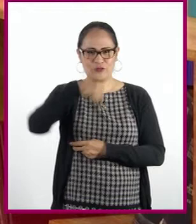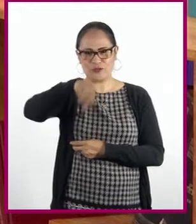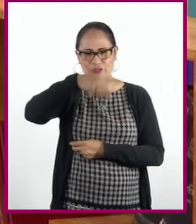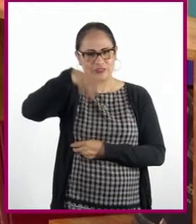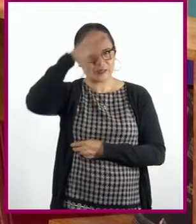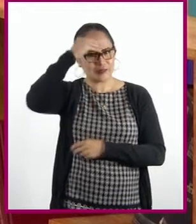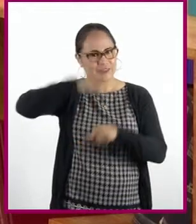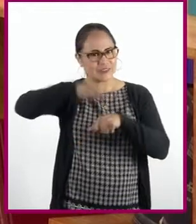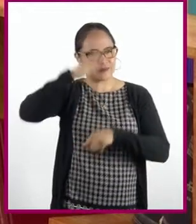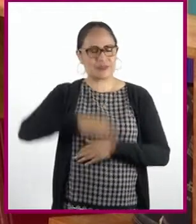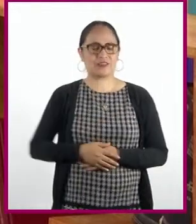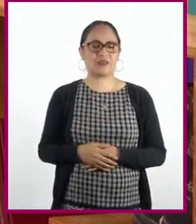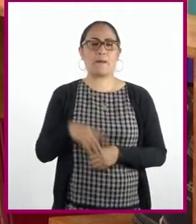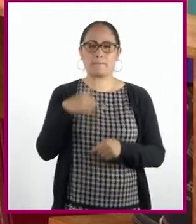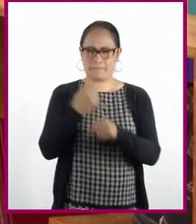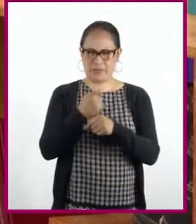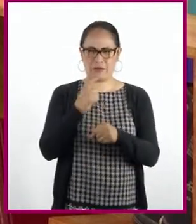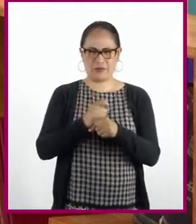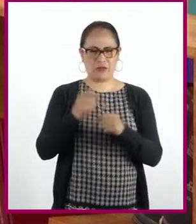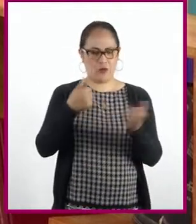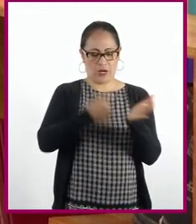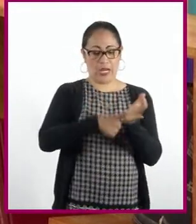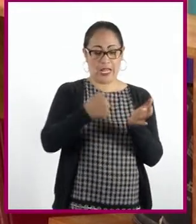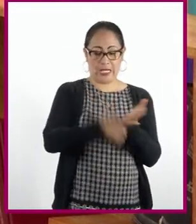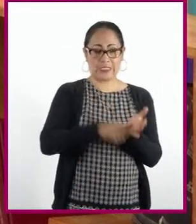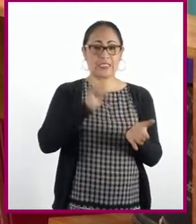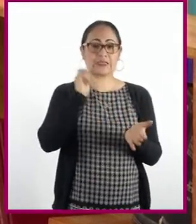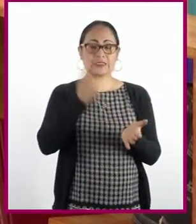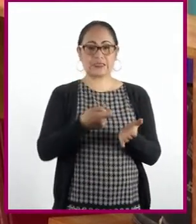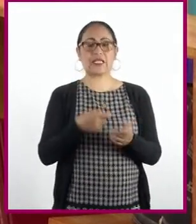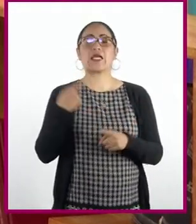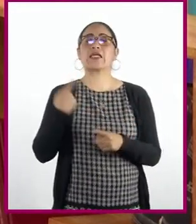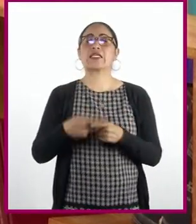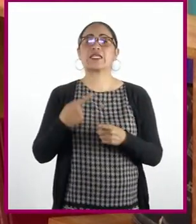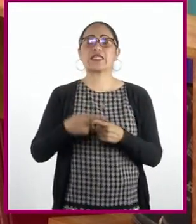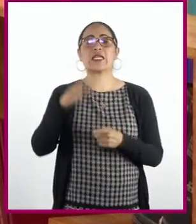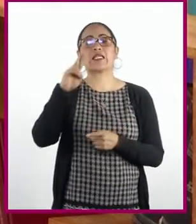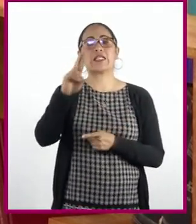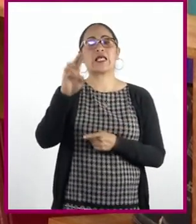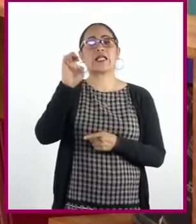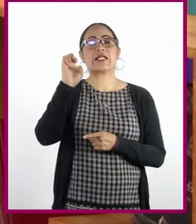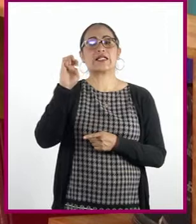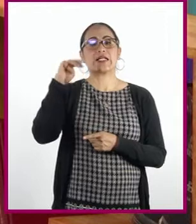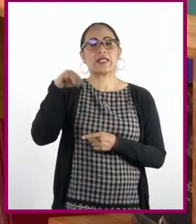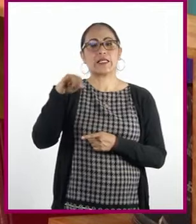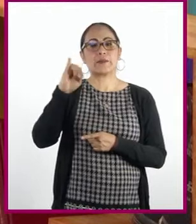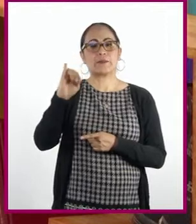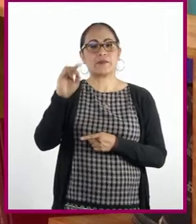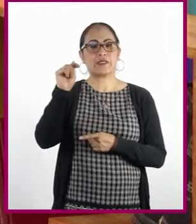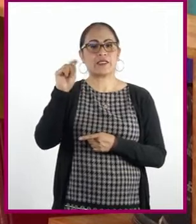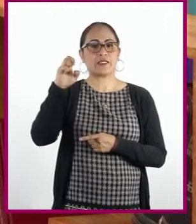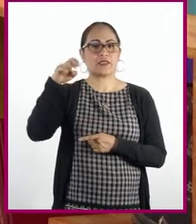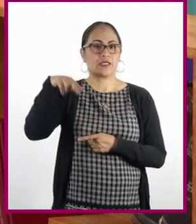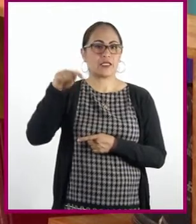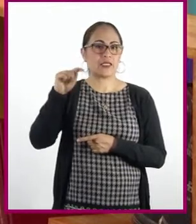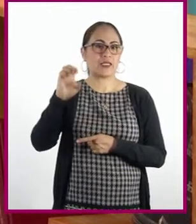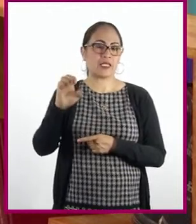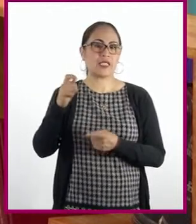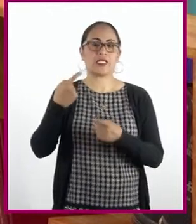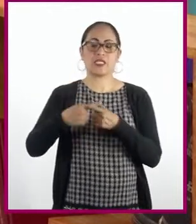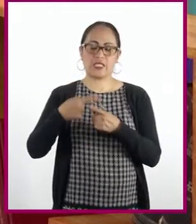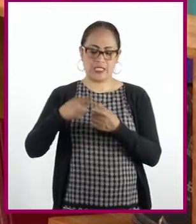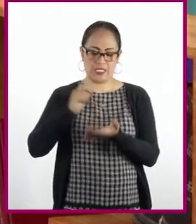me gustaría que identifiquemos de esta carta es el remitente, es decir, quién la escribe. También